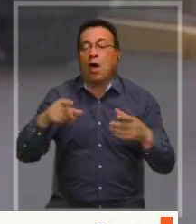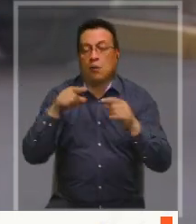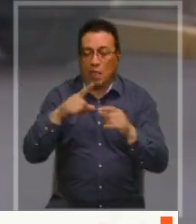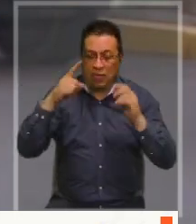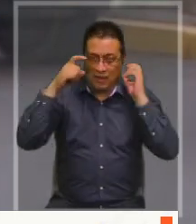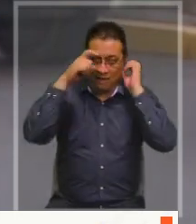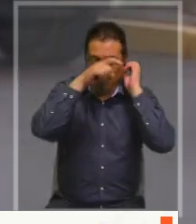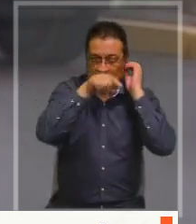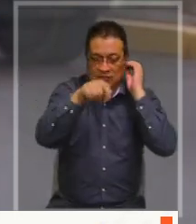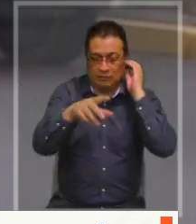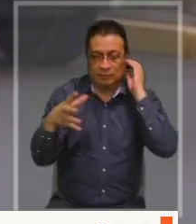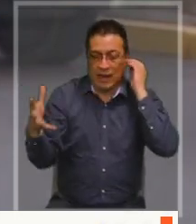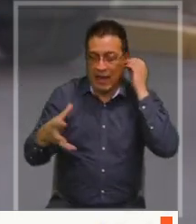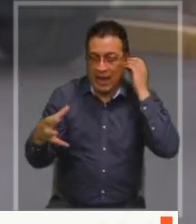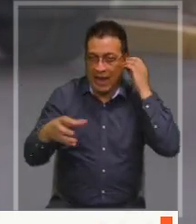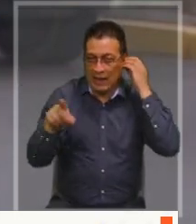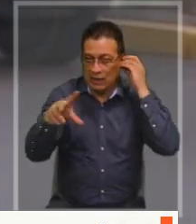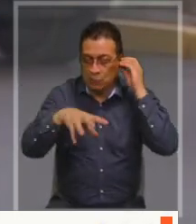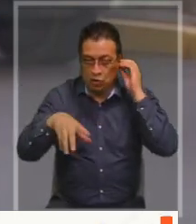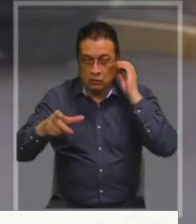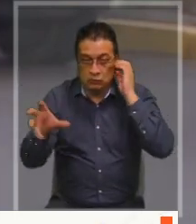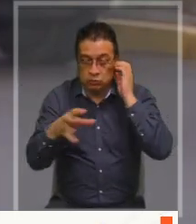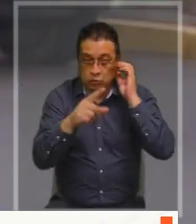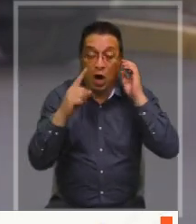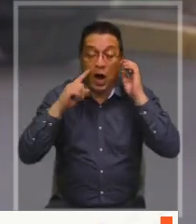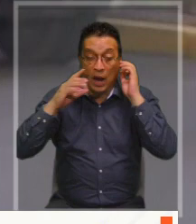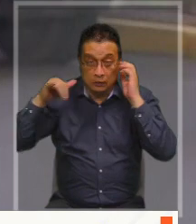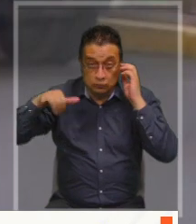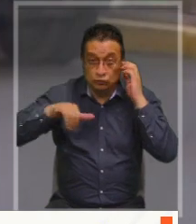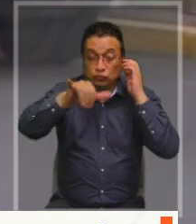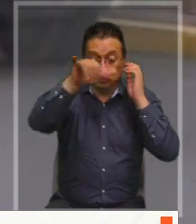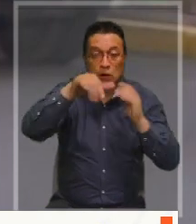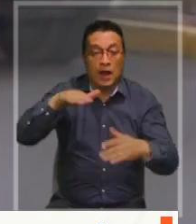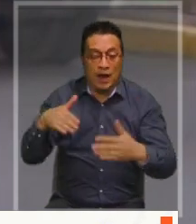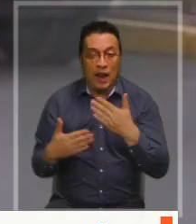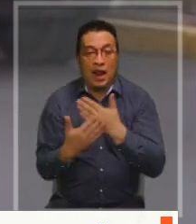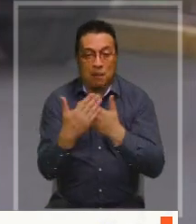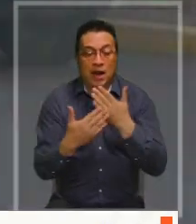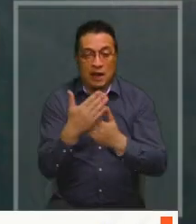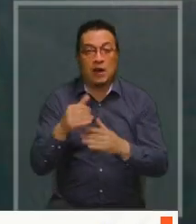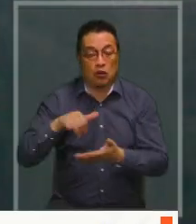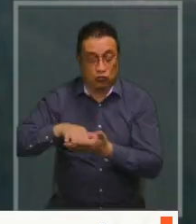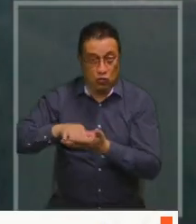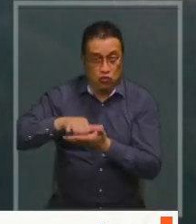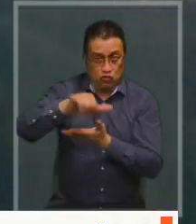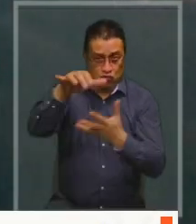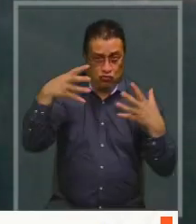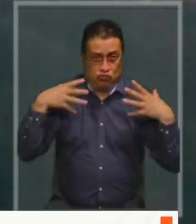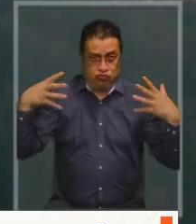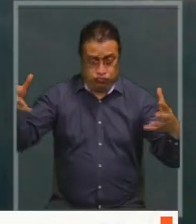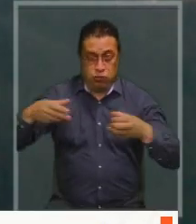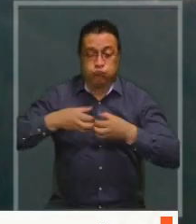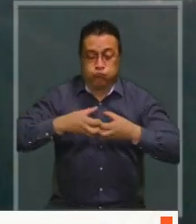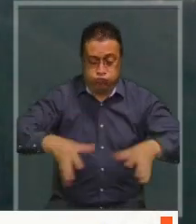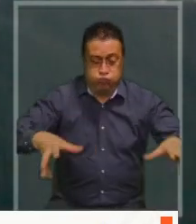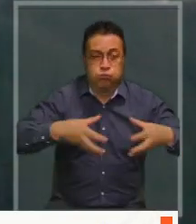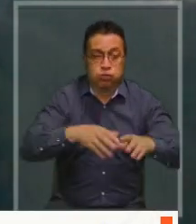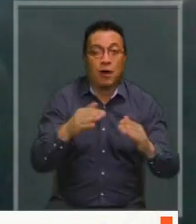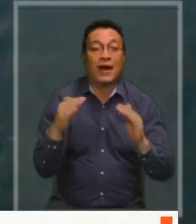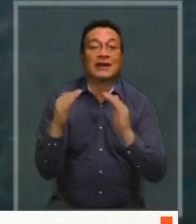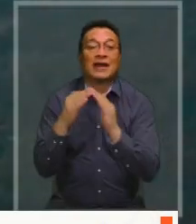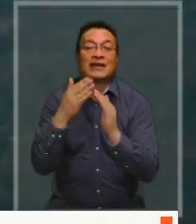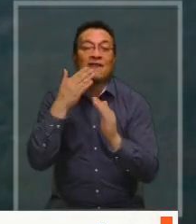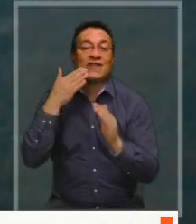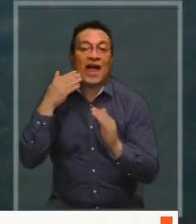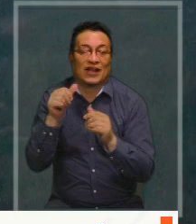también para los equipos que están desplegados aeronaves de hecho durante la mañana estuvo en tanker También acá en el sector de Casa Blanca haciendo varias descargas